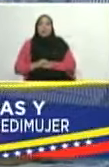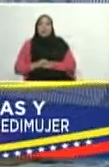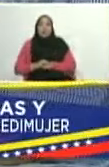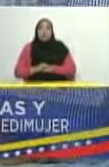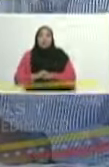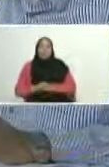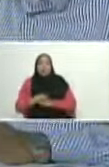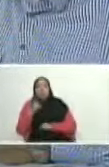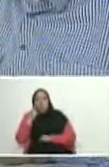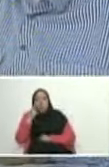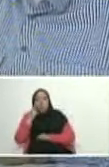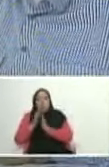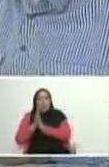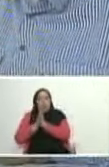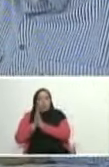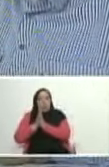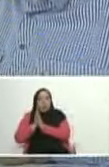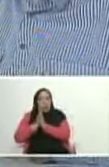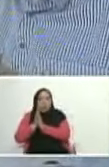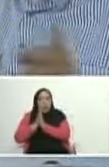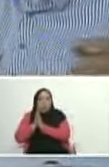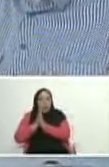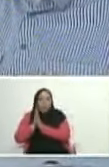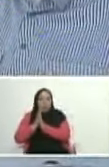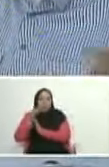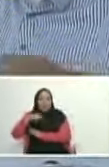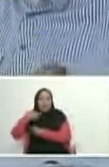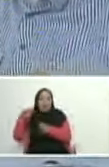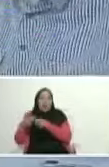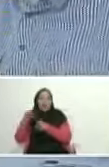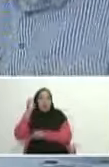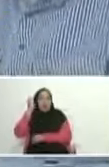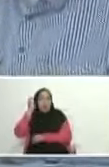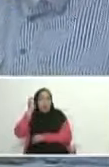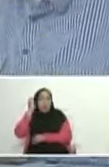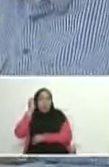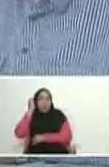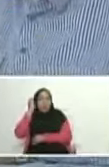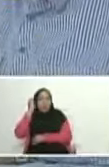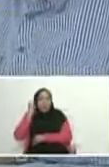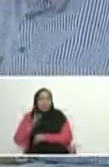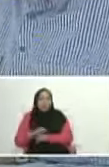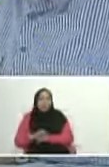Estaba viendo los emprendimientos de este grupo de mujeres al entrar.